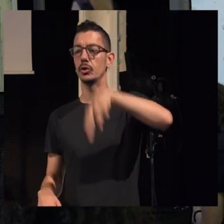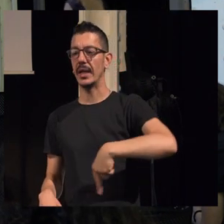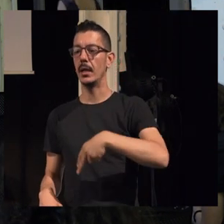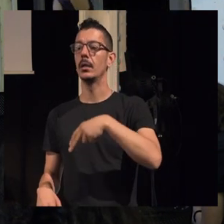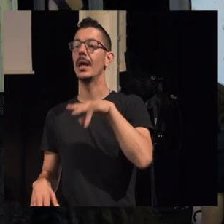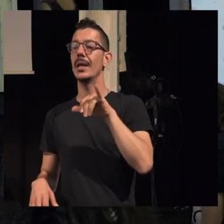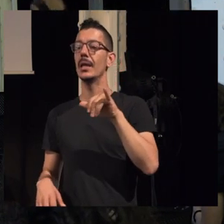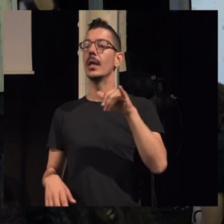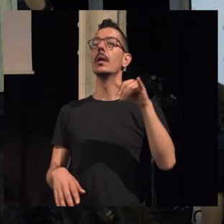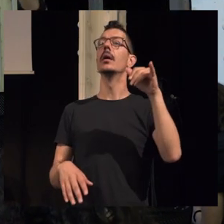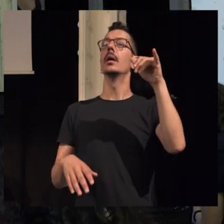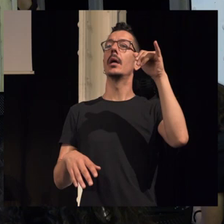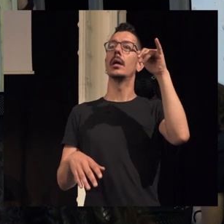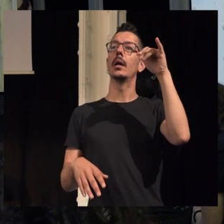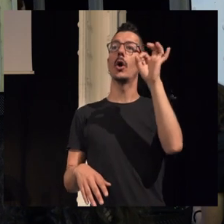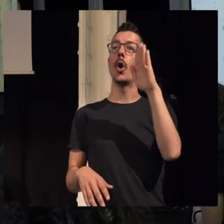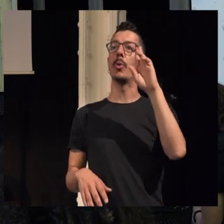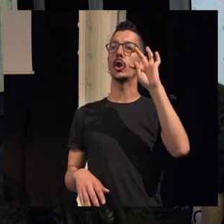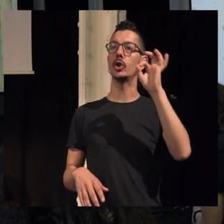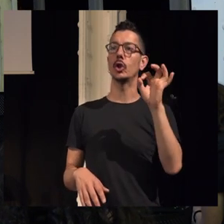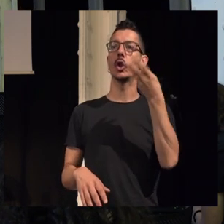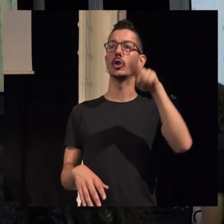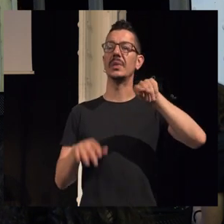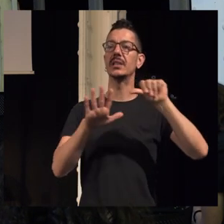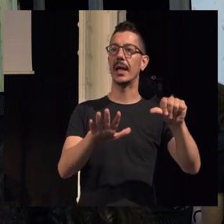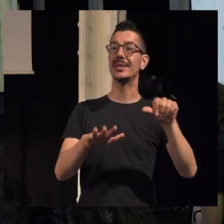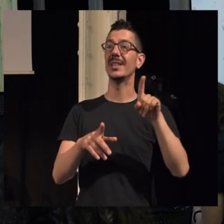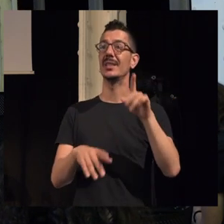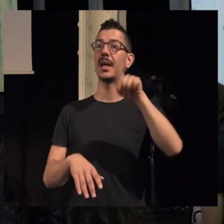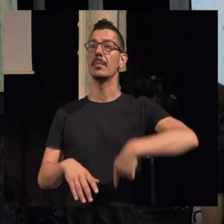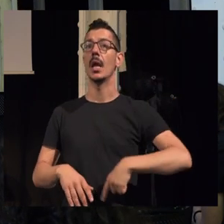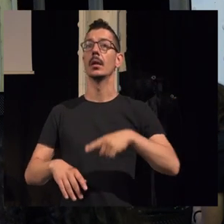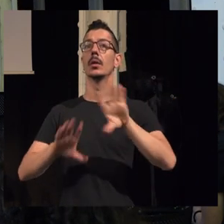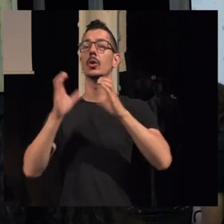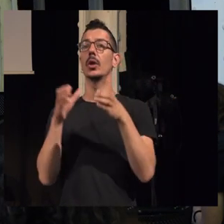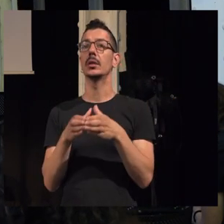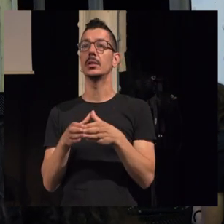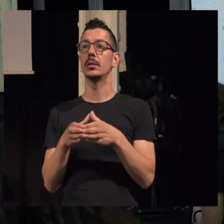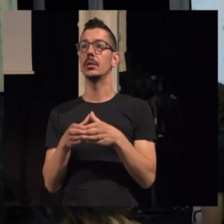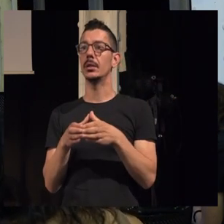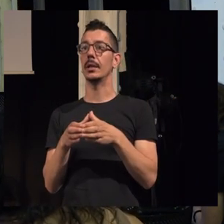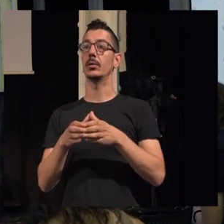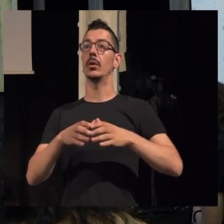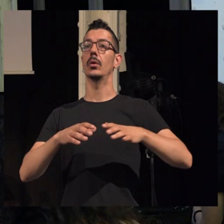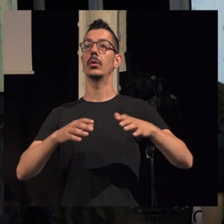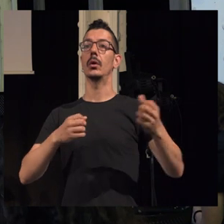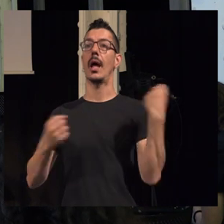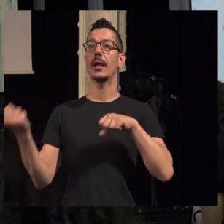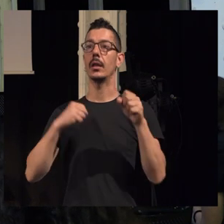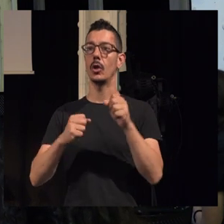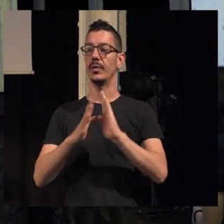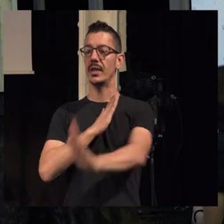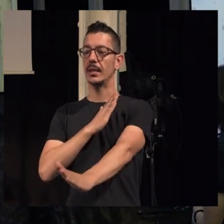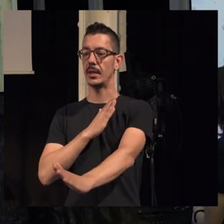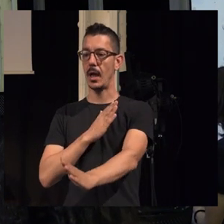2006. Ha sido también cofundador del colectivo de acción directa Panteras Rosa, y